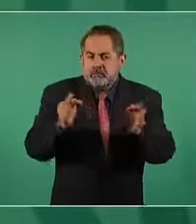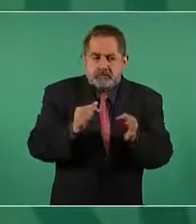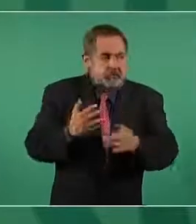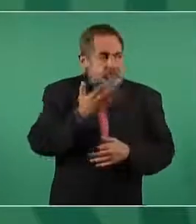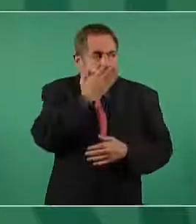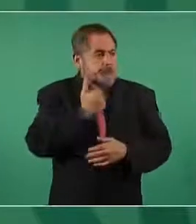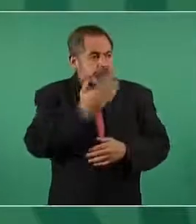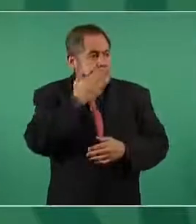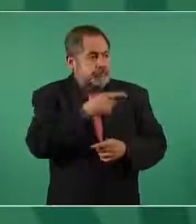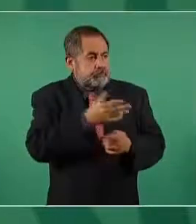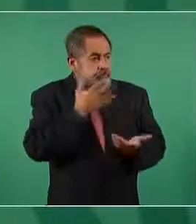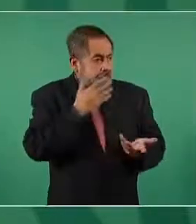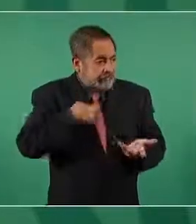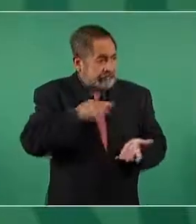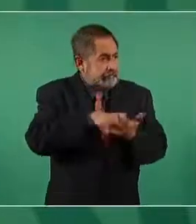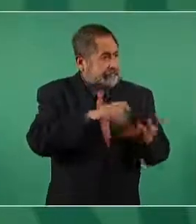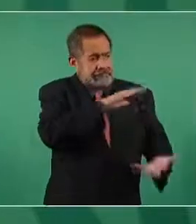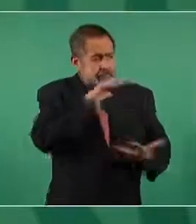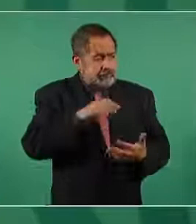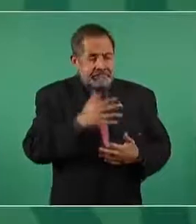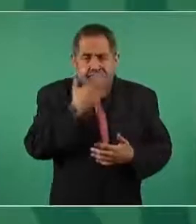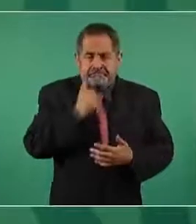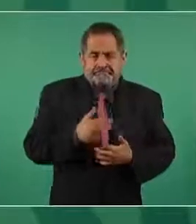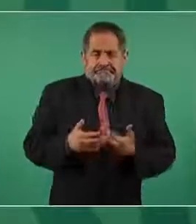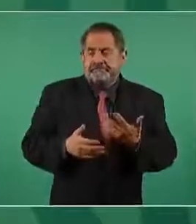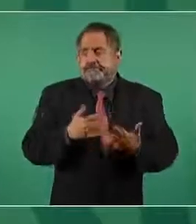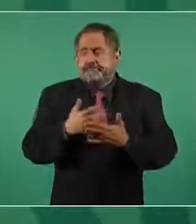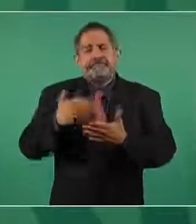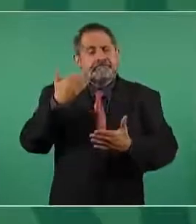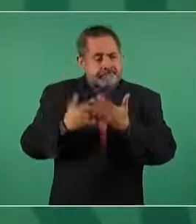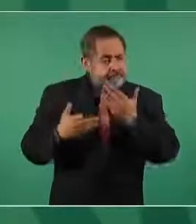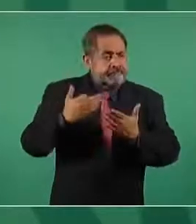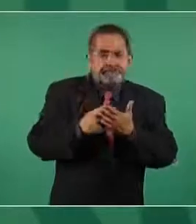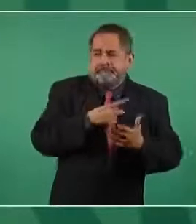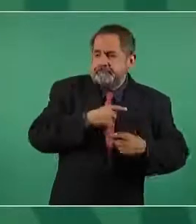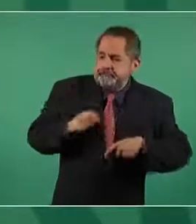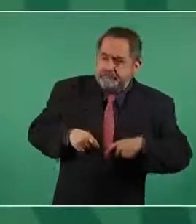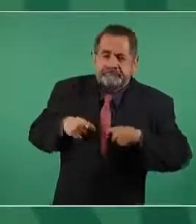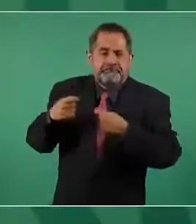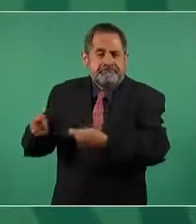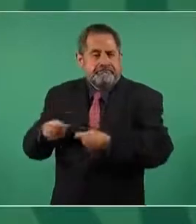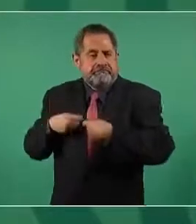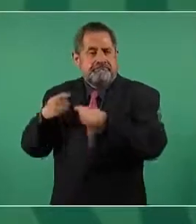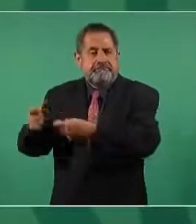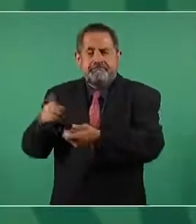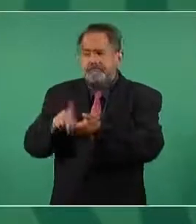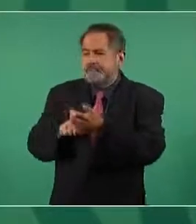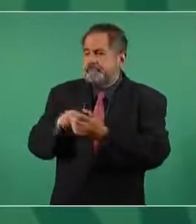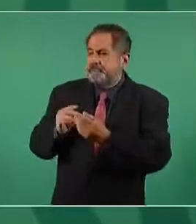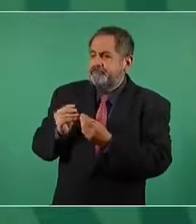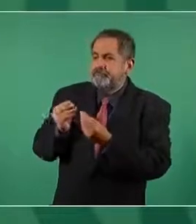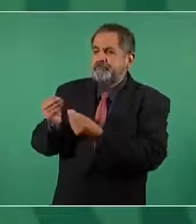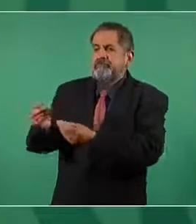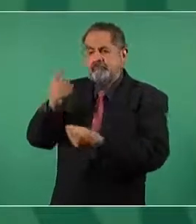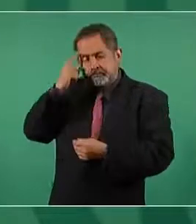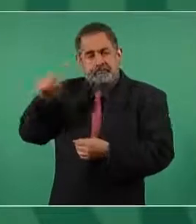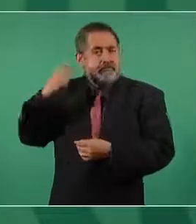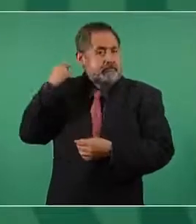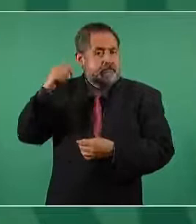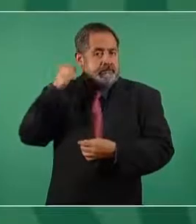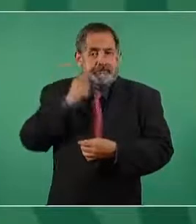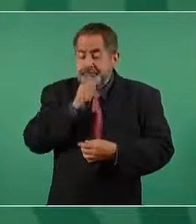Todavía no terminamos de entregar todos los enseres en